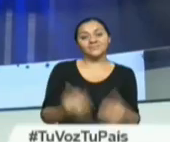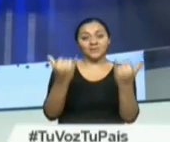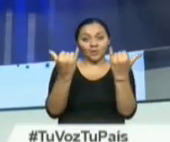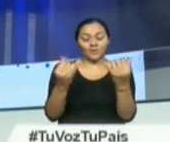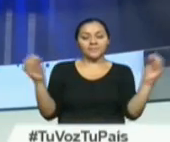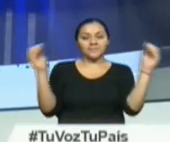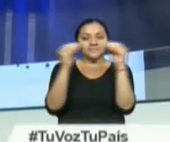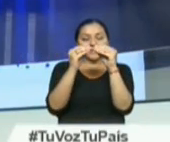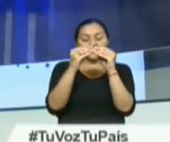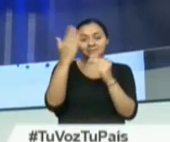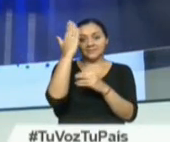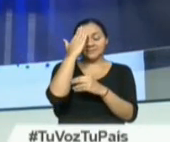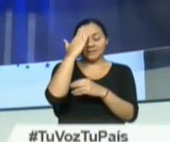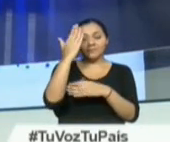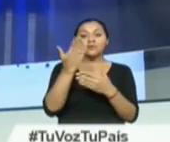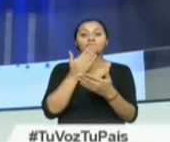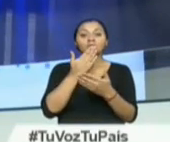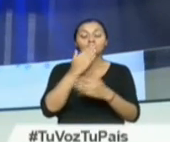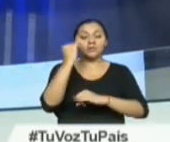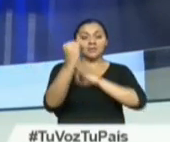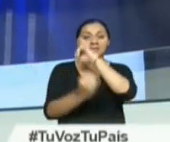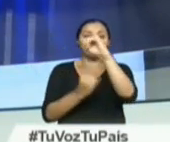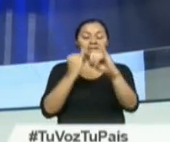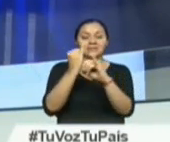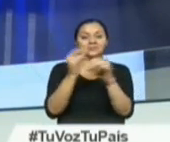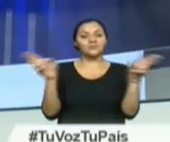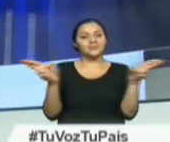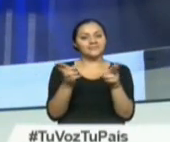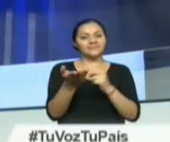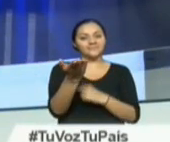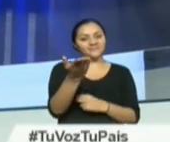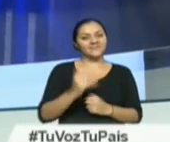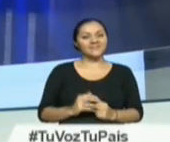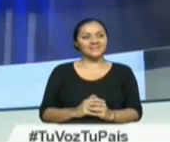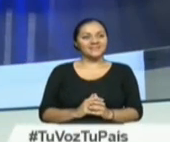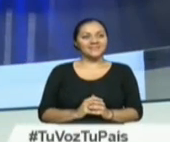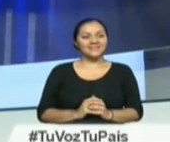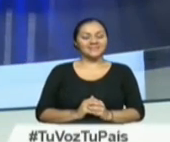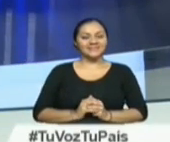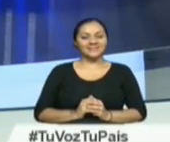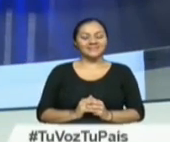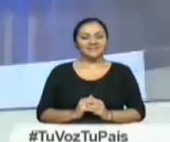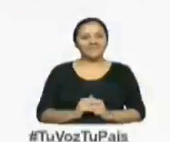Los invitamos a conocer lo que pasa en el mundo en el siguiente resumen internacional.